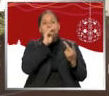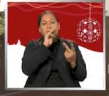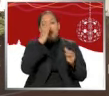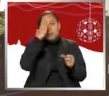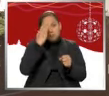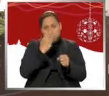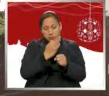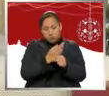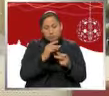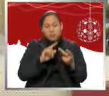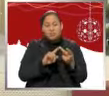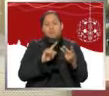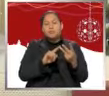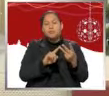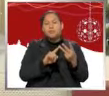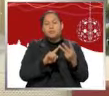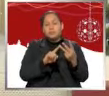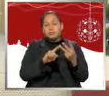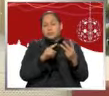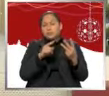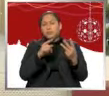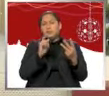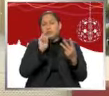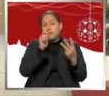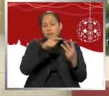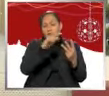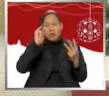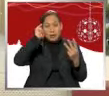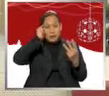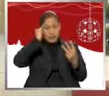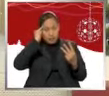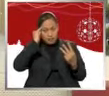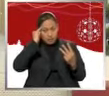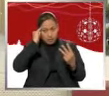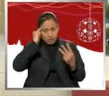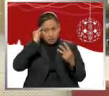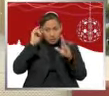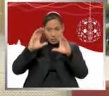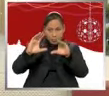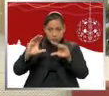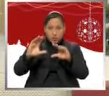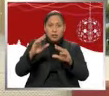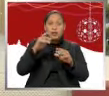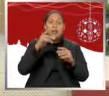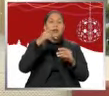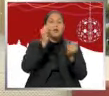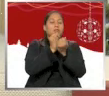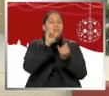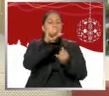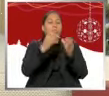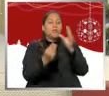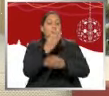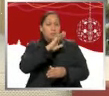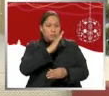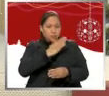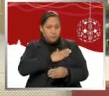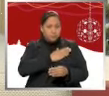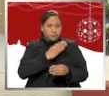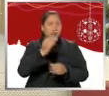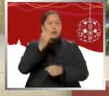Madre que engloba no solamente a los indígenas, sino a toda la sociedad novohispana. Correcto. En el